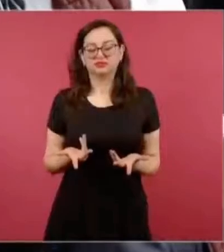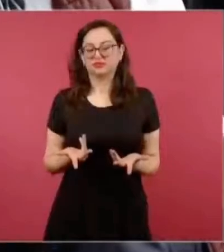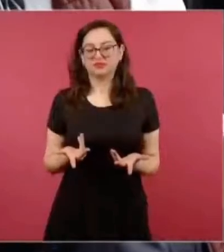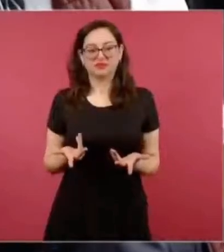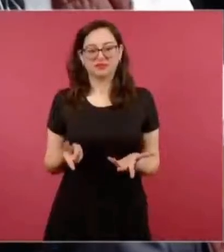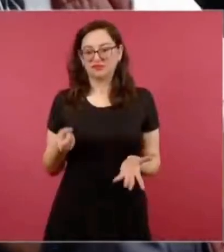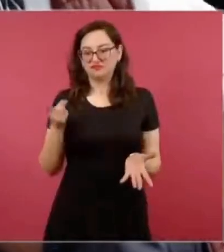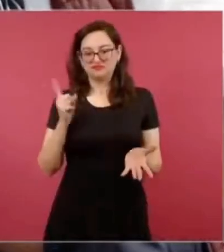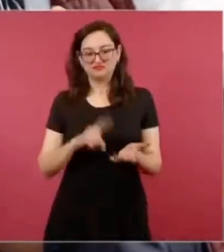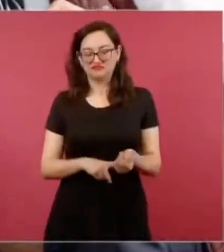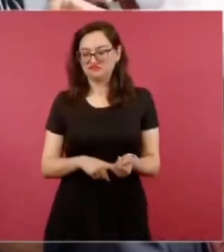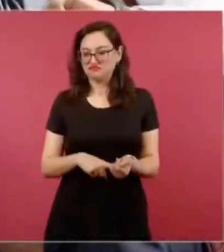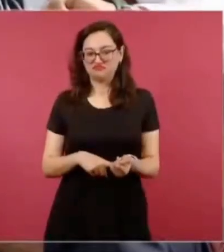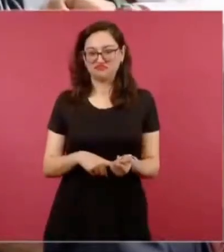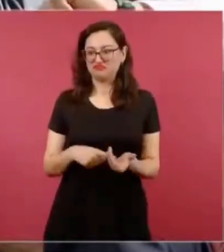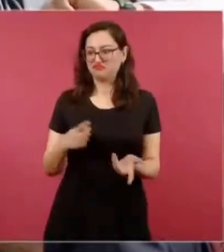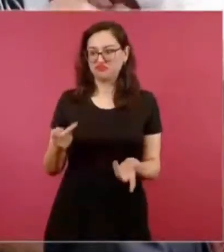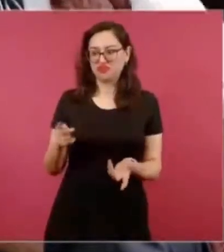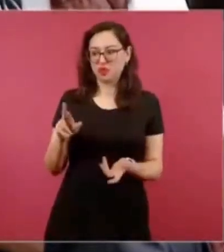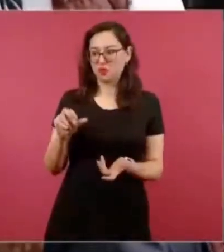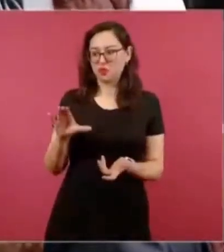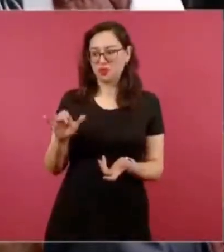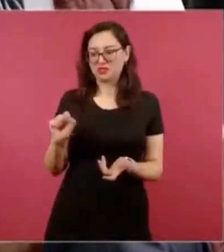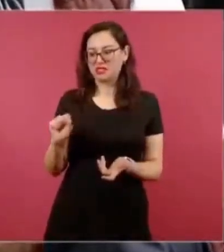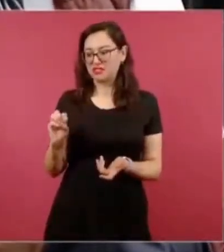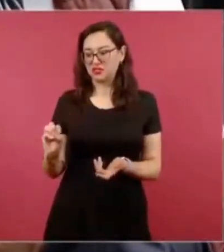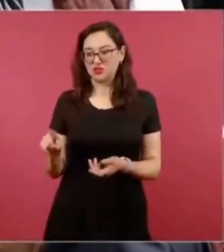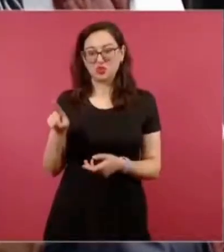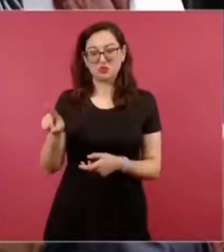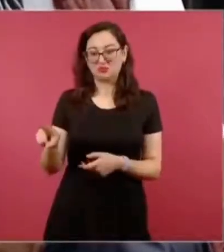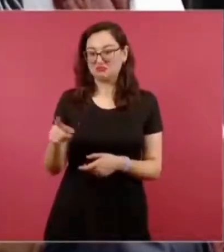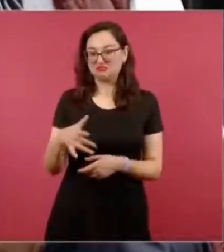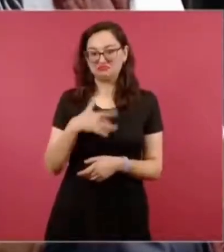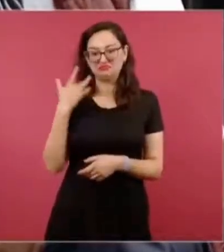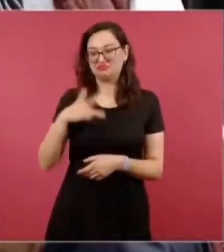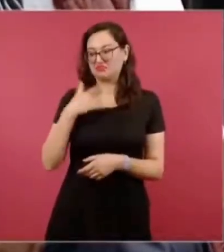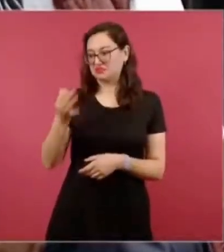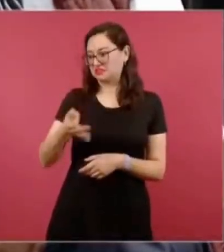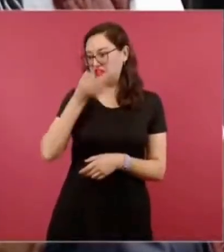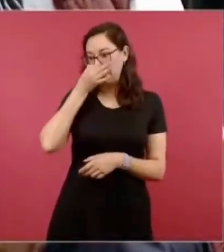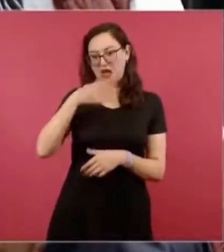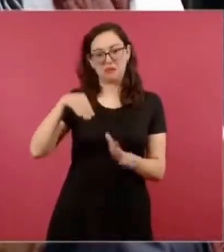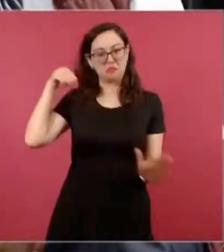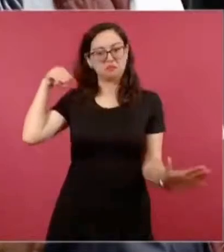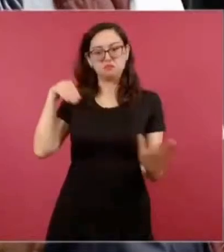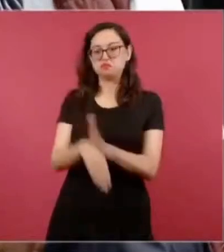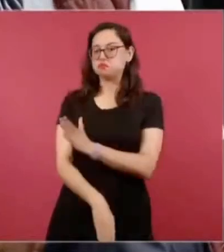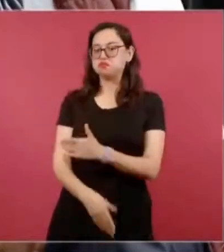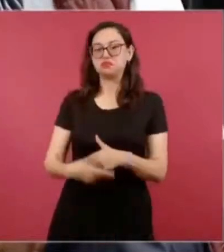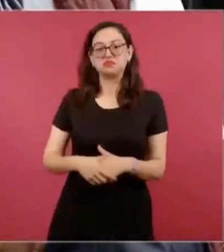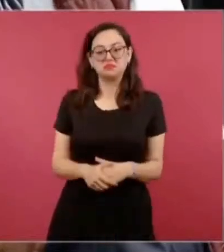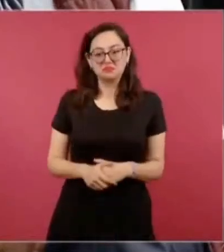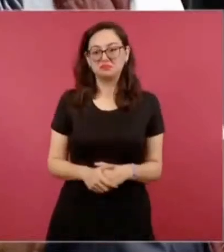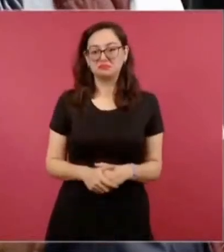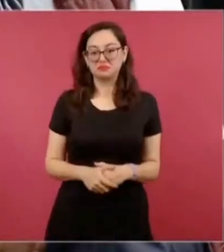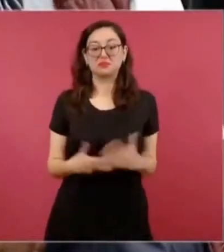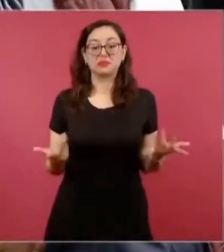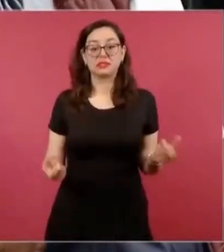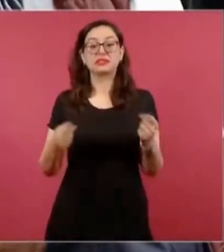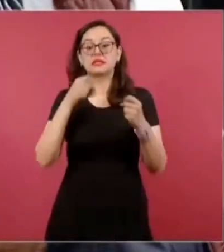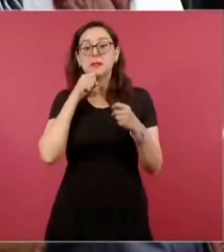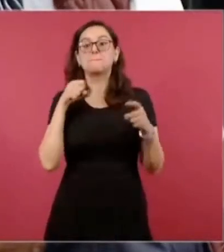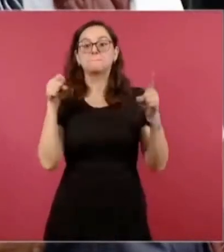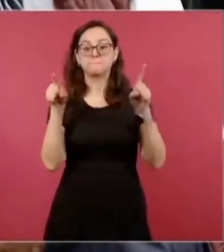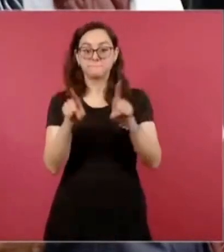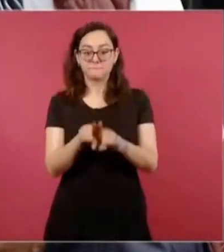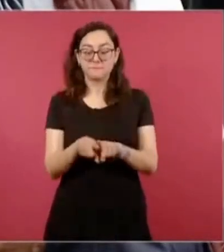pues prácticamente en sus momentos de última agonía. De acuerdo también con denuncias que me